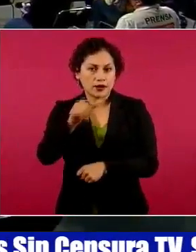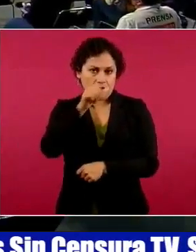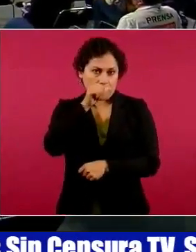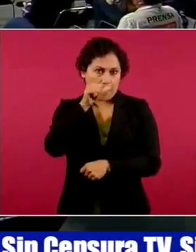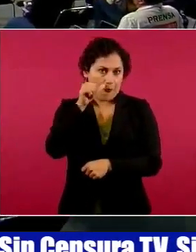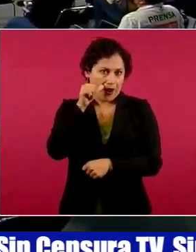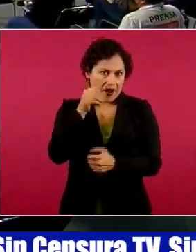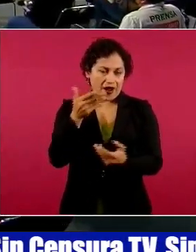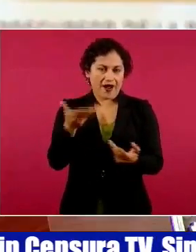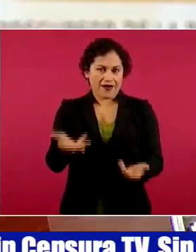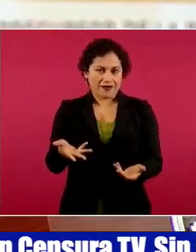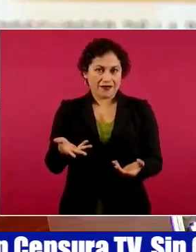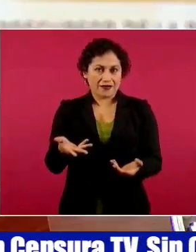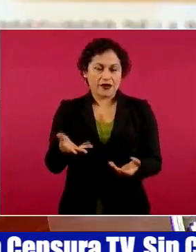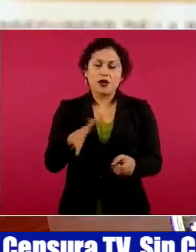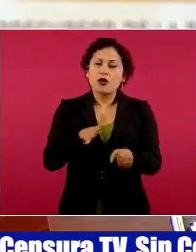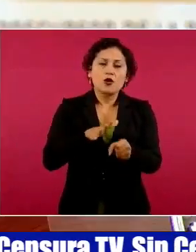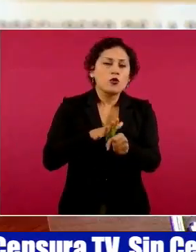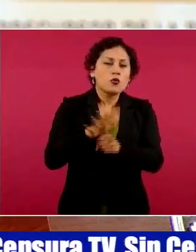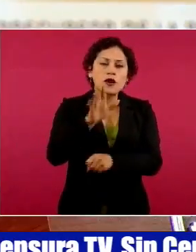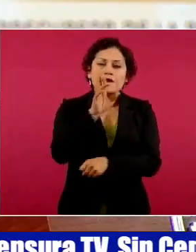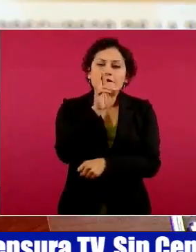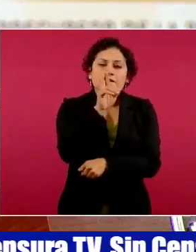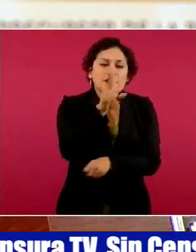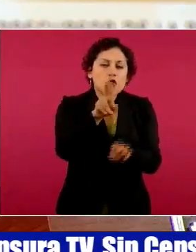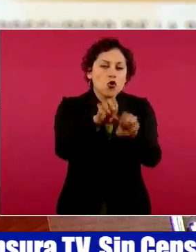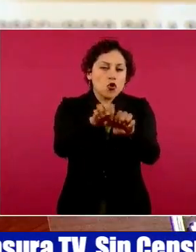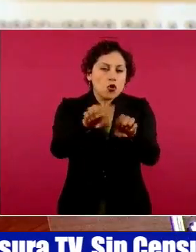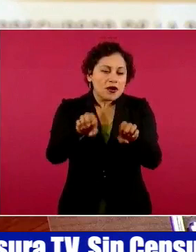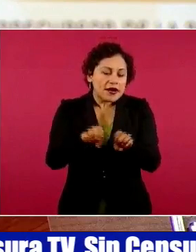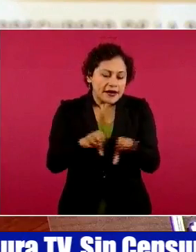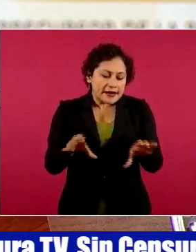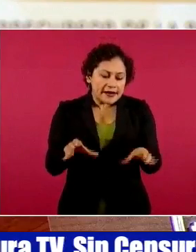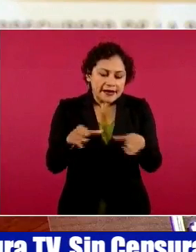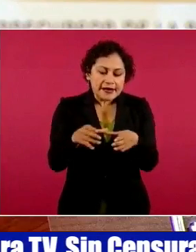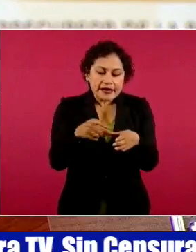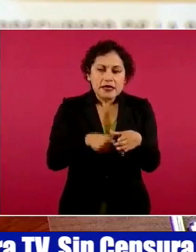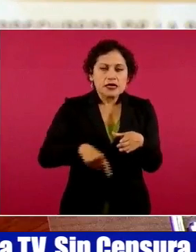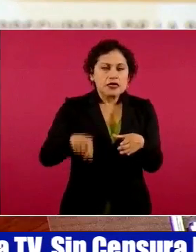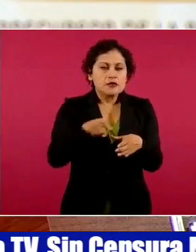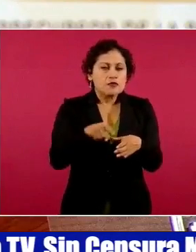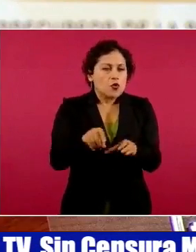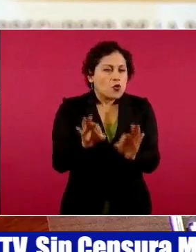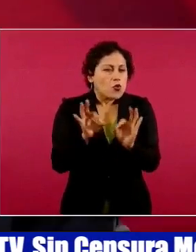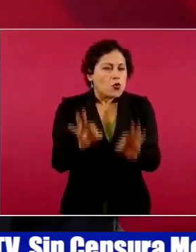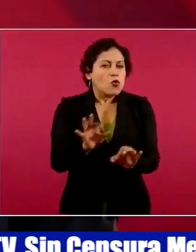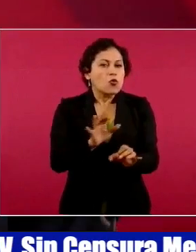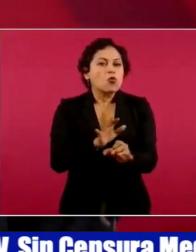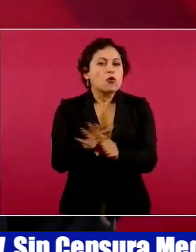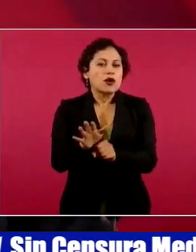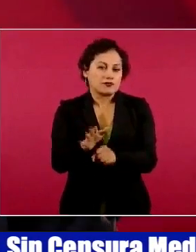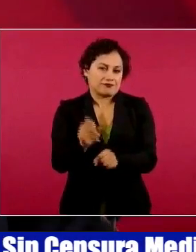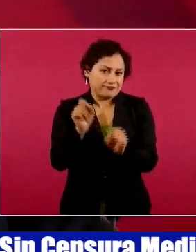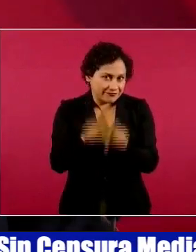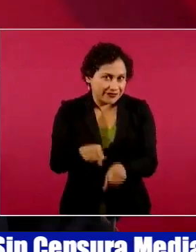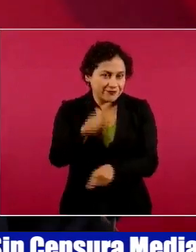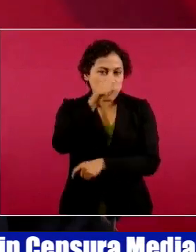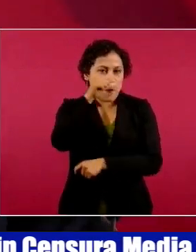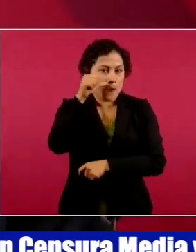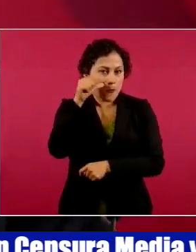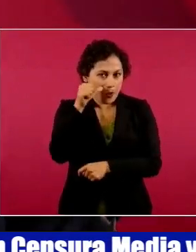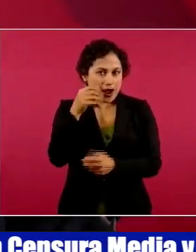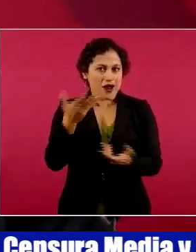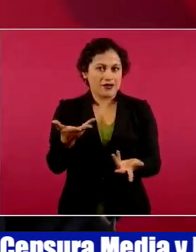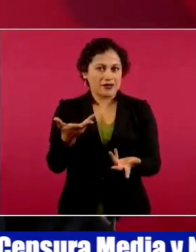muchas personas, a funcionarios federales, pero que de acuerdo al informe, los que se consideran responsables con elementos de prueba son los que aparecen